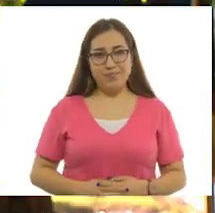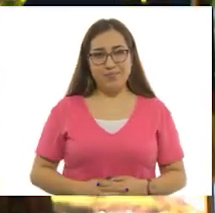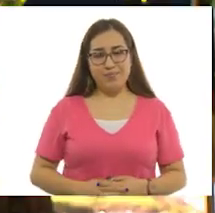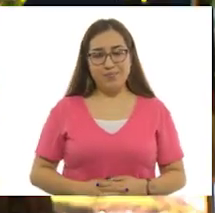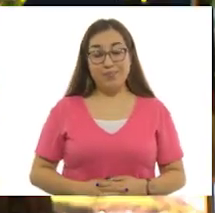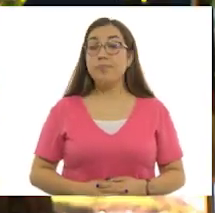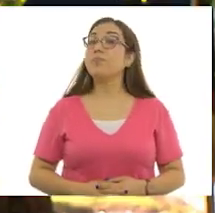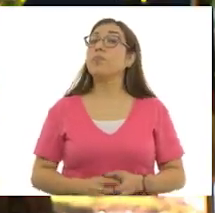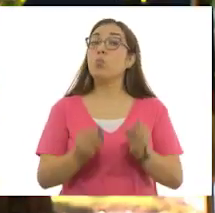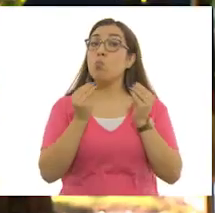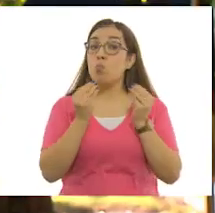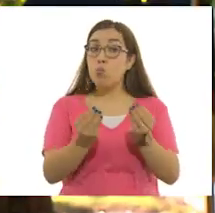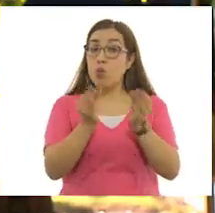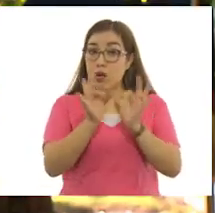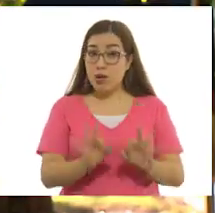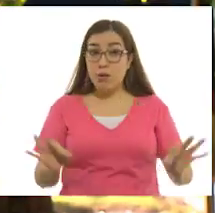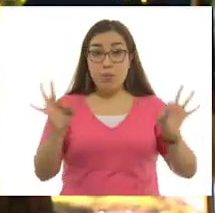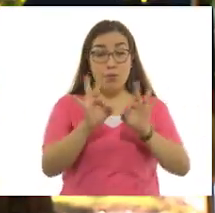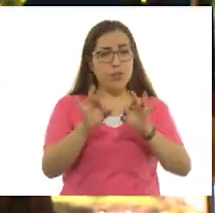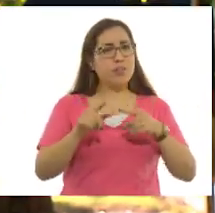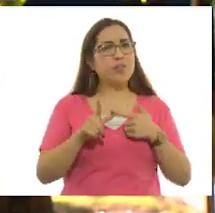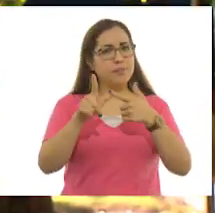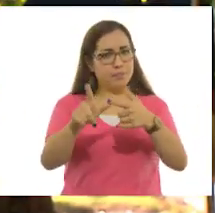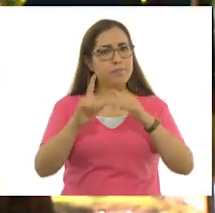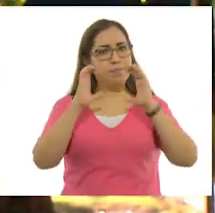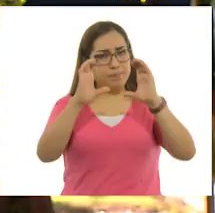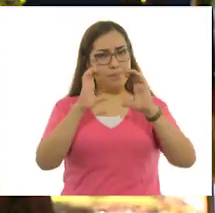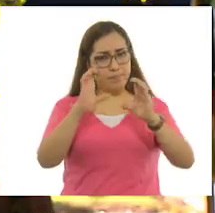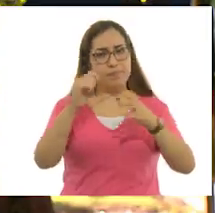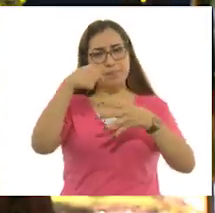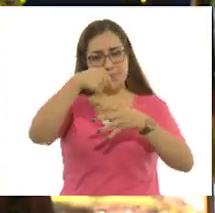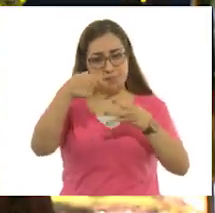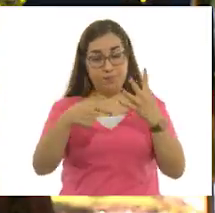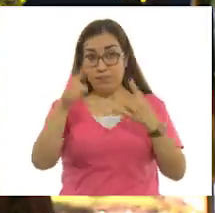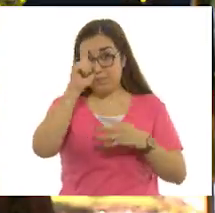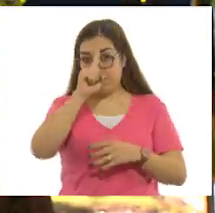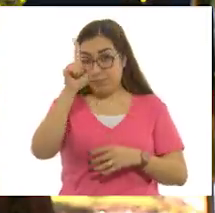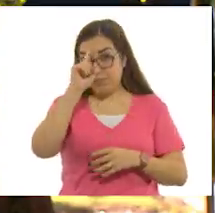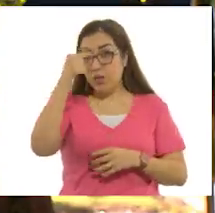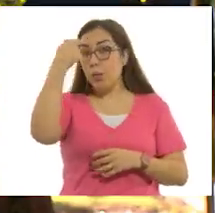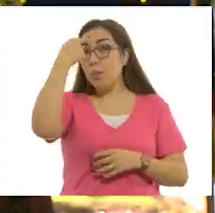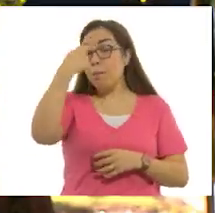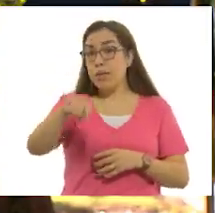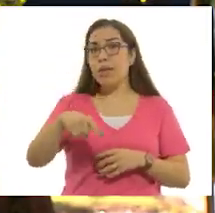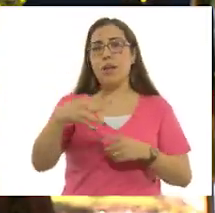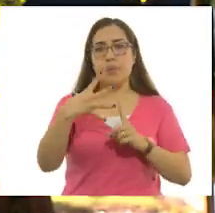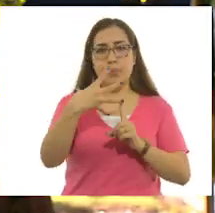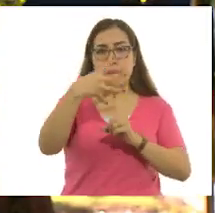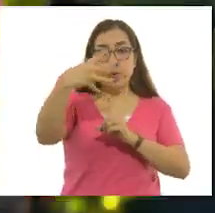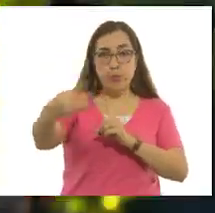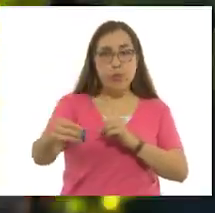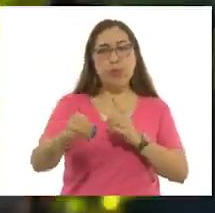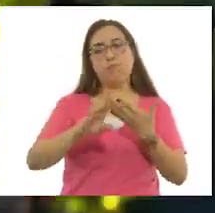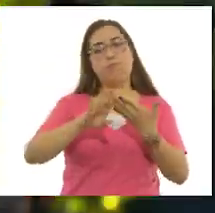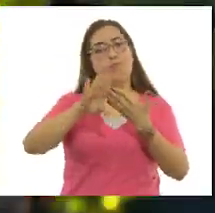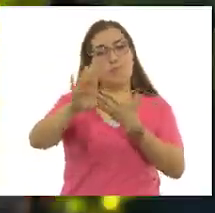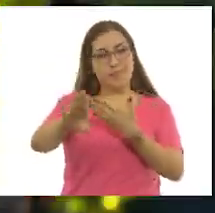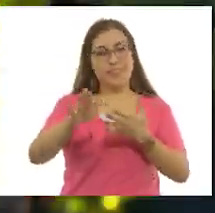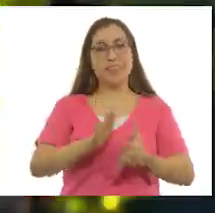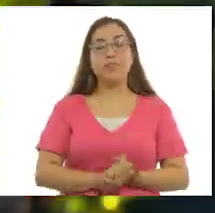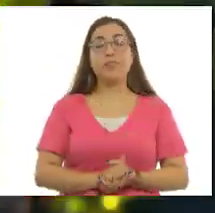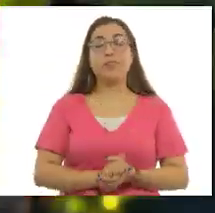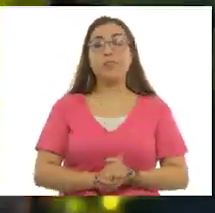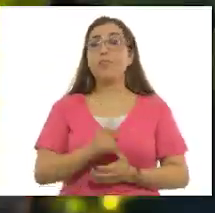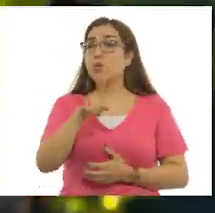es muy importante continuar con las recomendaciones para evitar contagios de kobe trata